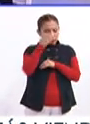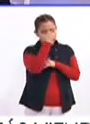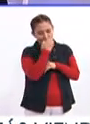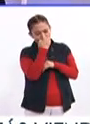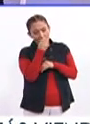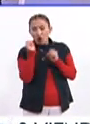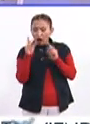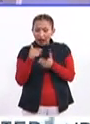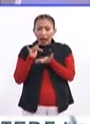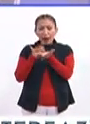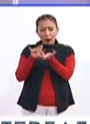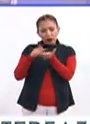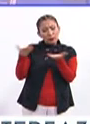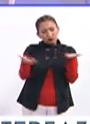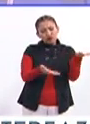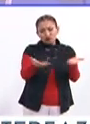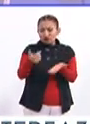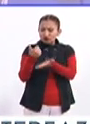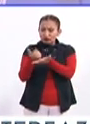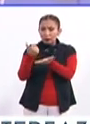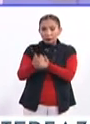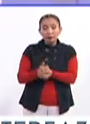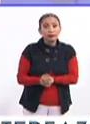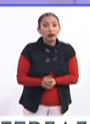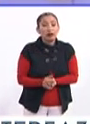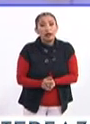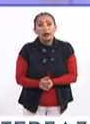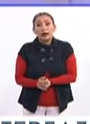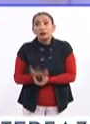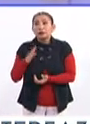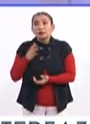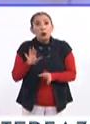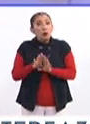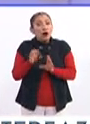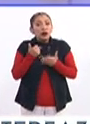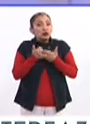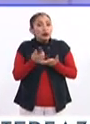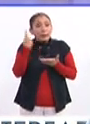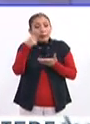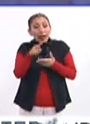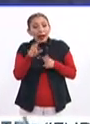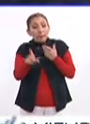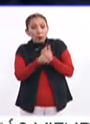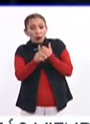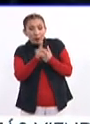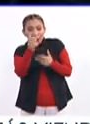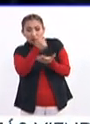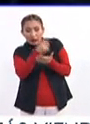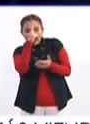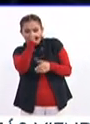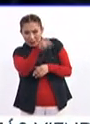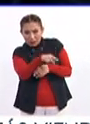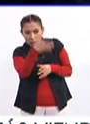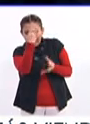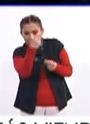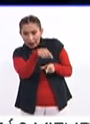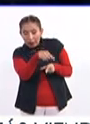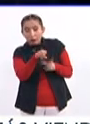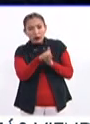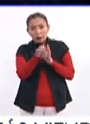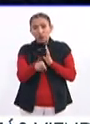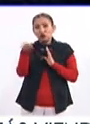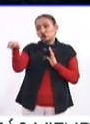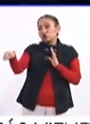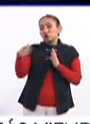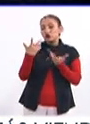y les ponemos todos los elementos necesarios. Y bueno, ¿de qué manera pueden ayudar a enfrentar problemáticas de la Ciudad de México? Pues de entrada, porque por ejemplo,